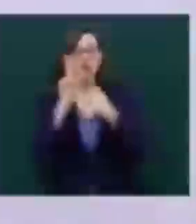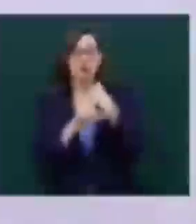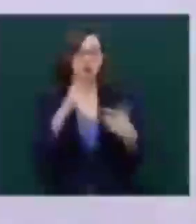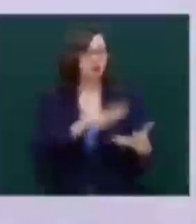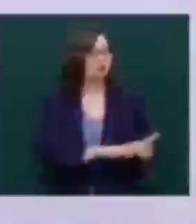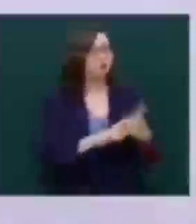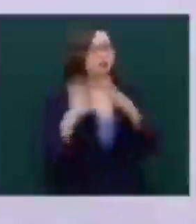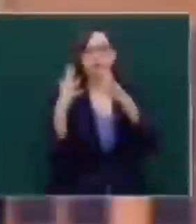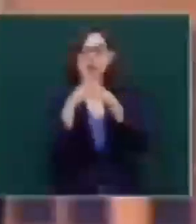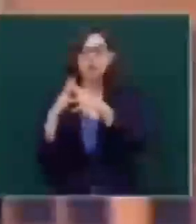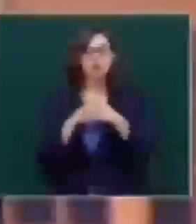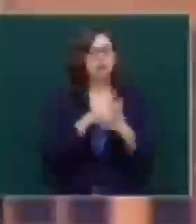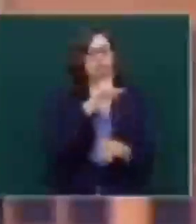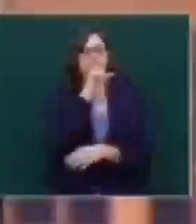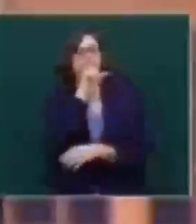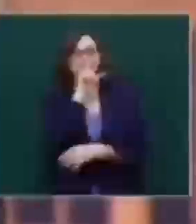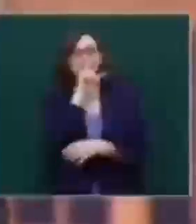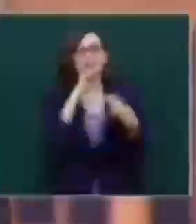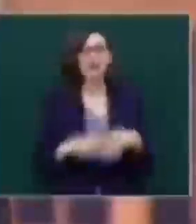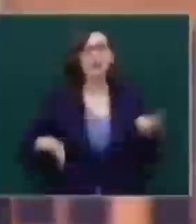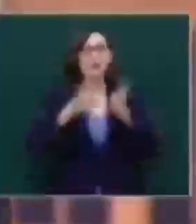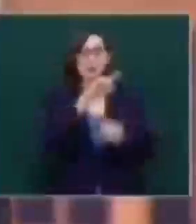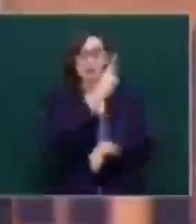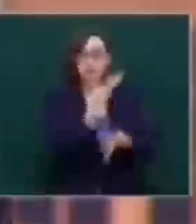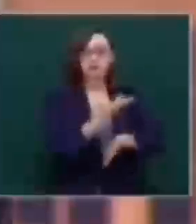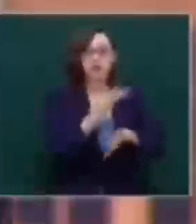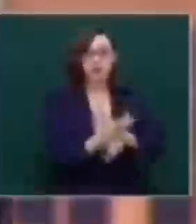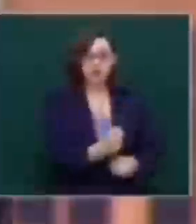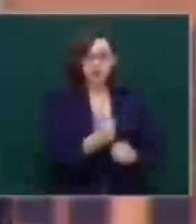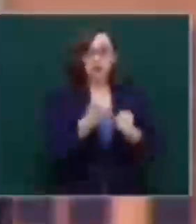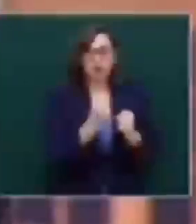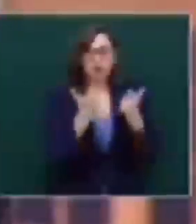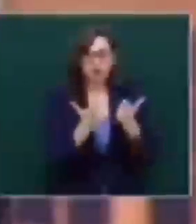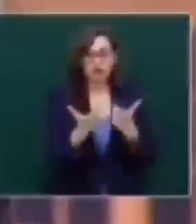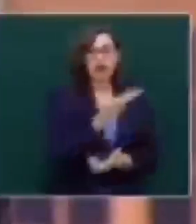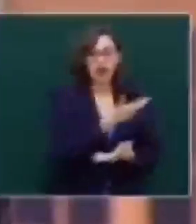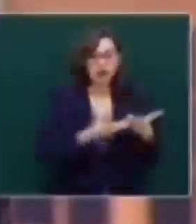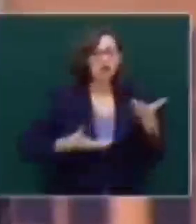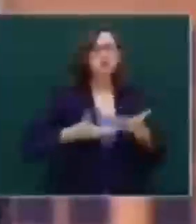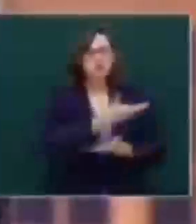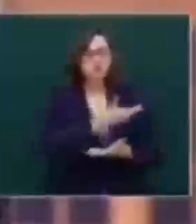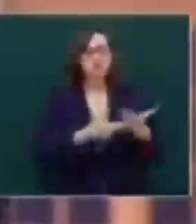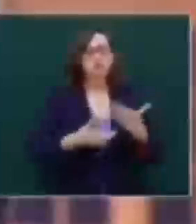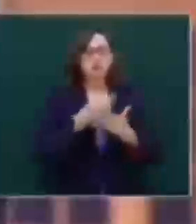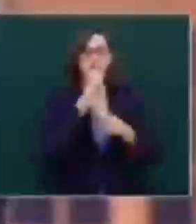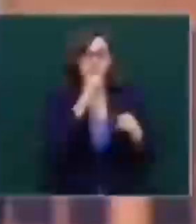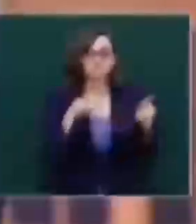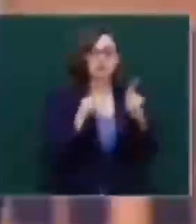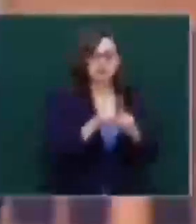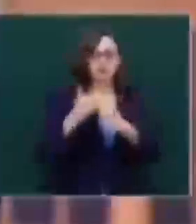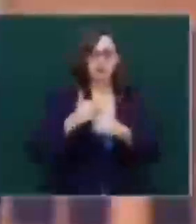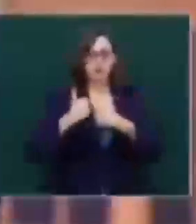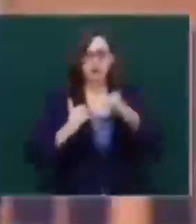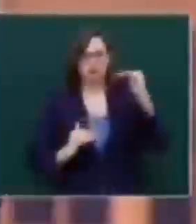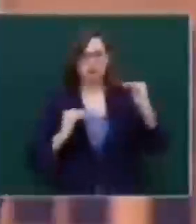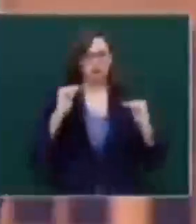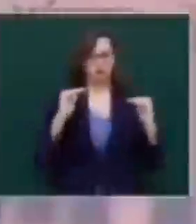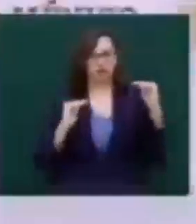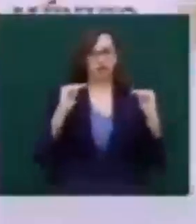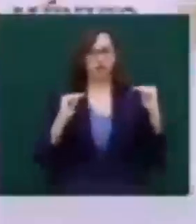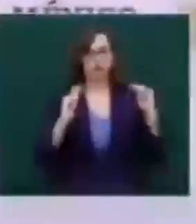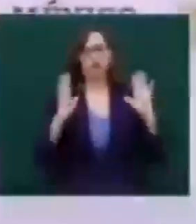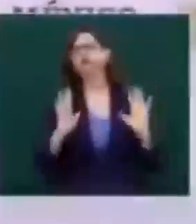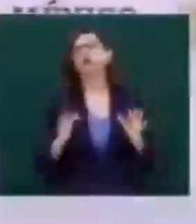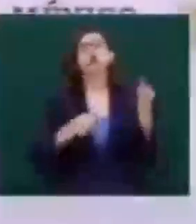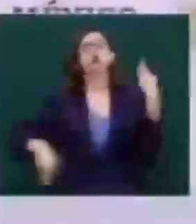que Estados Unidos sea fuerte en lo económico y no solo en lo militar. Lograr este equilibrio y no la hegemonía de